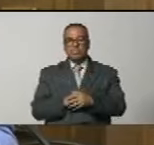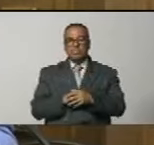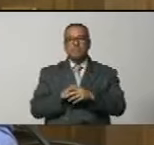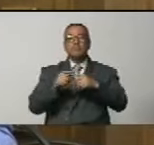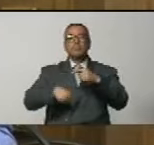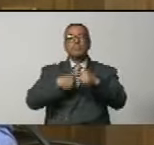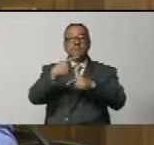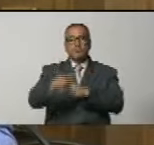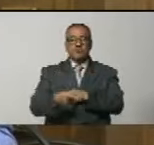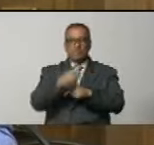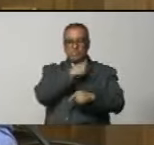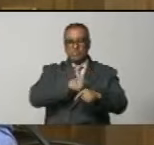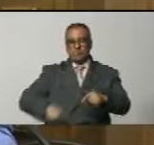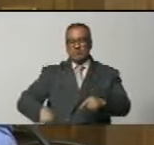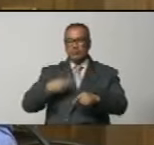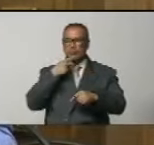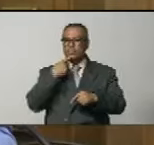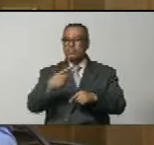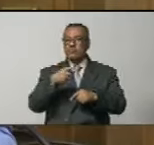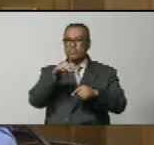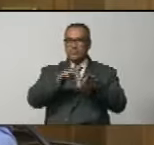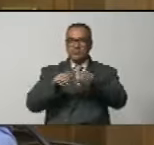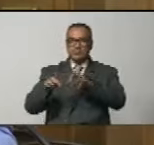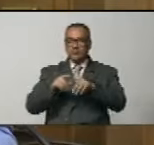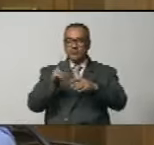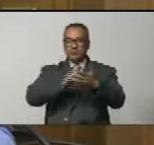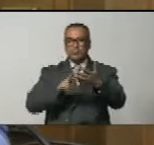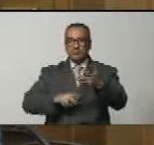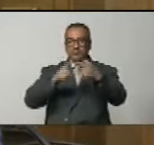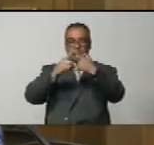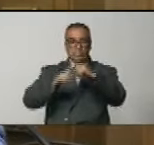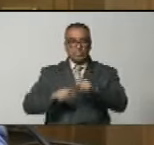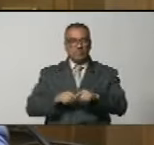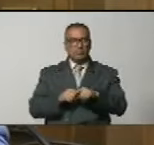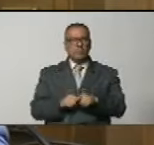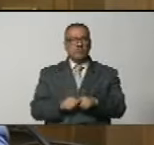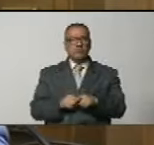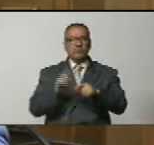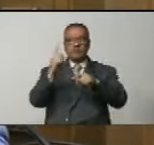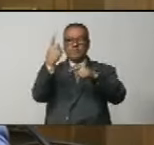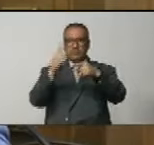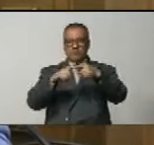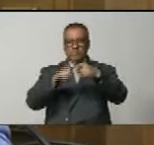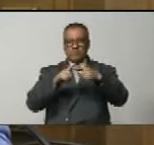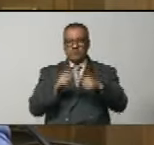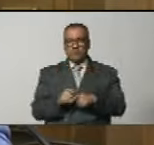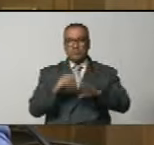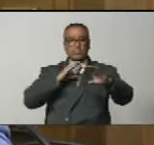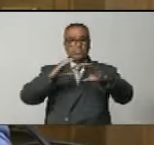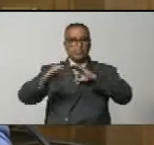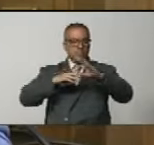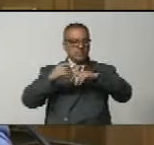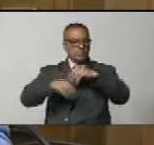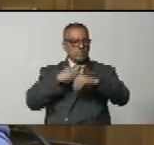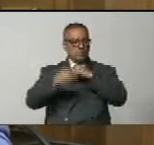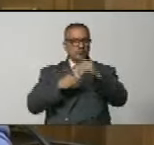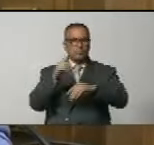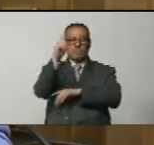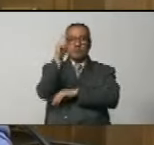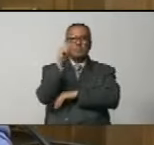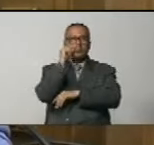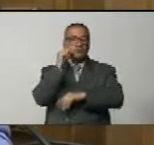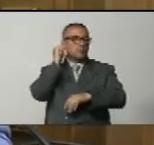Seguidamente, el presidente solicitó de la secretaria la lectura de la cuenta. Primero, comunicaciones suscritas por las